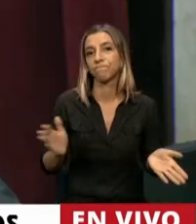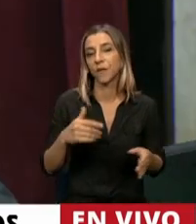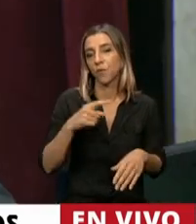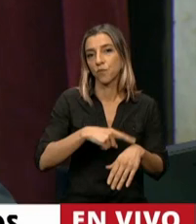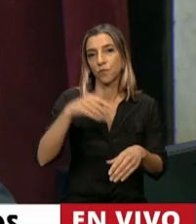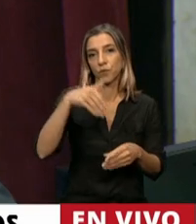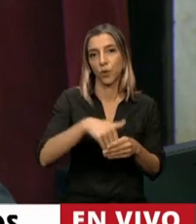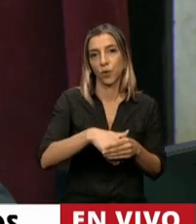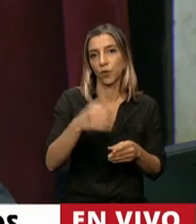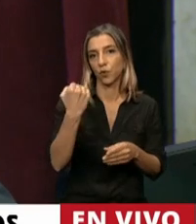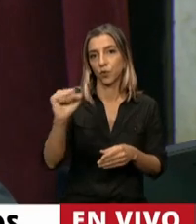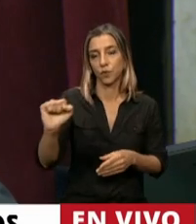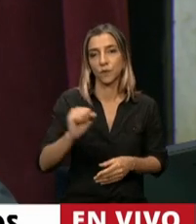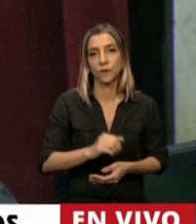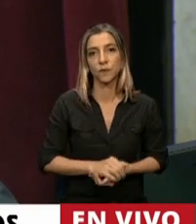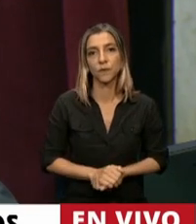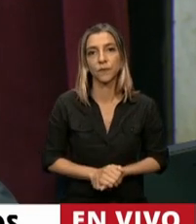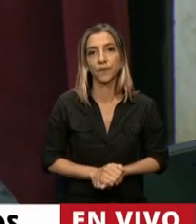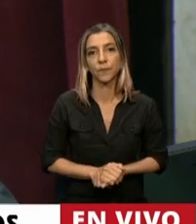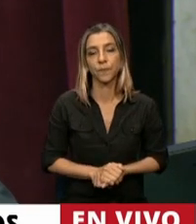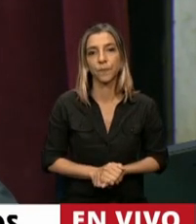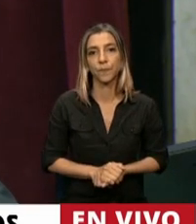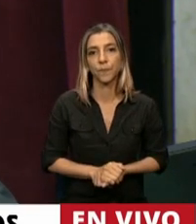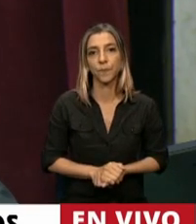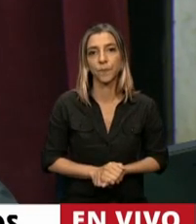Ausente a la hora de votar.